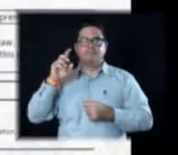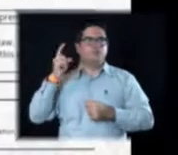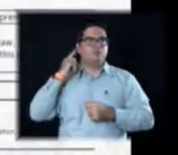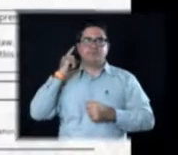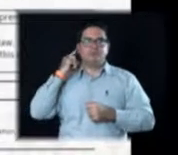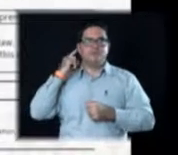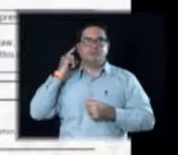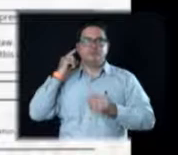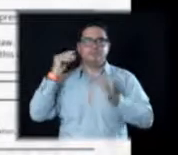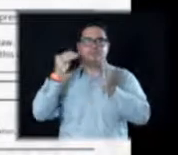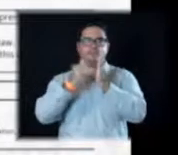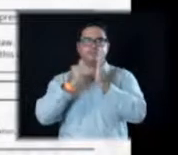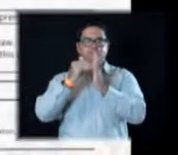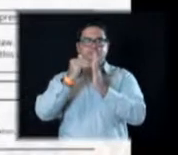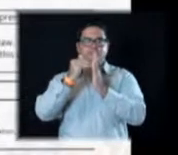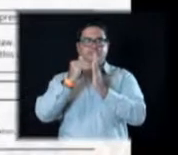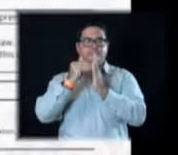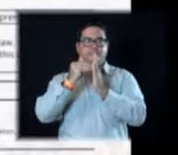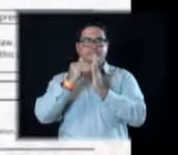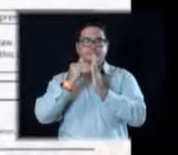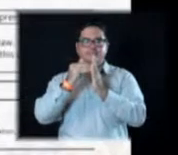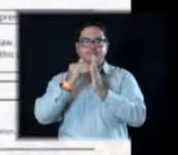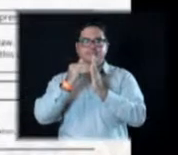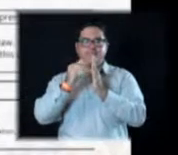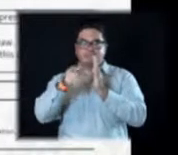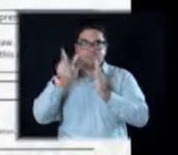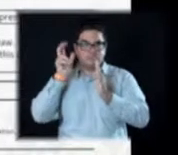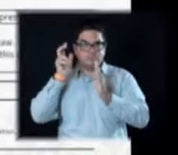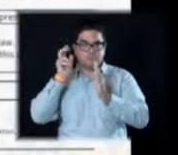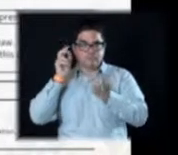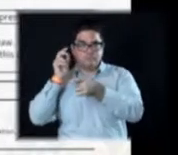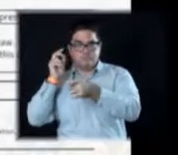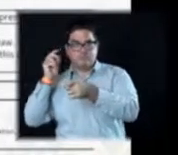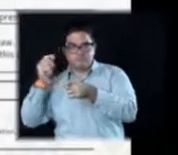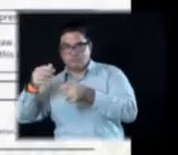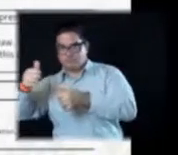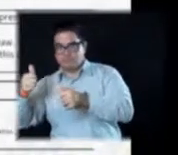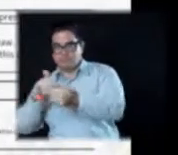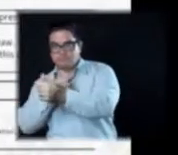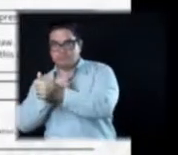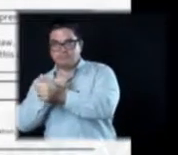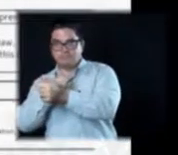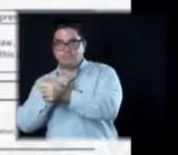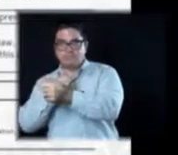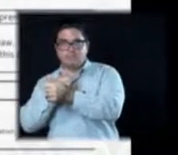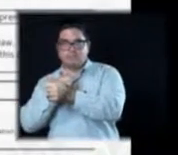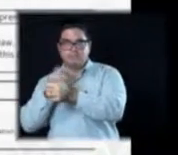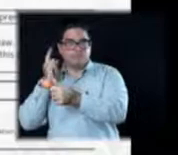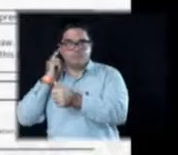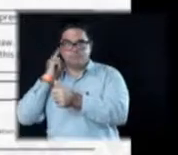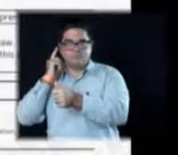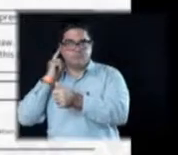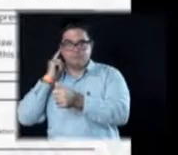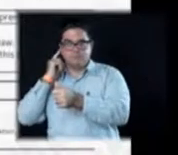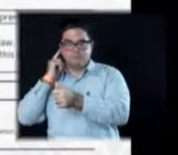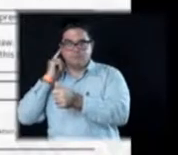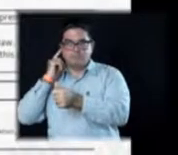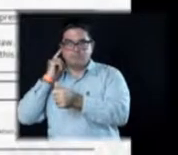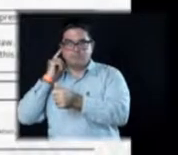6.881 millones. Esto muestra que el efectivo en estas cuentas no representan recursos disponibles para el gobierno